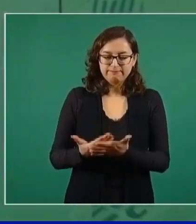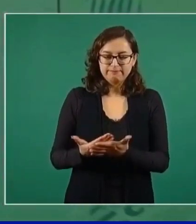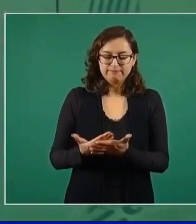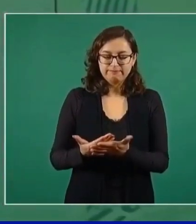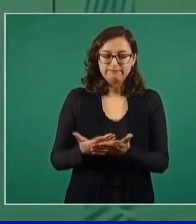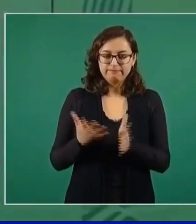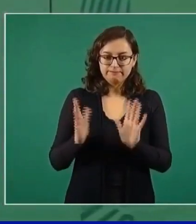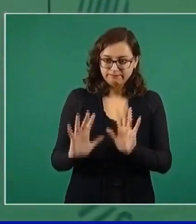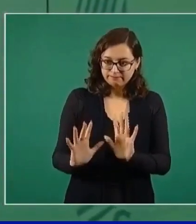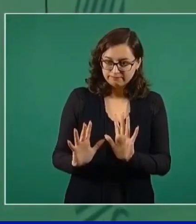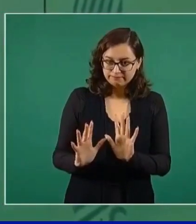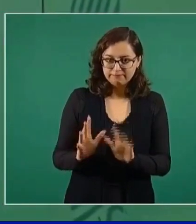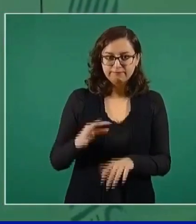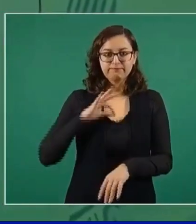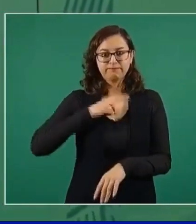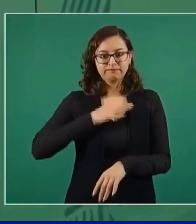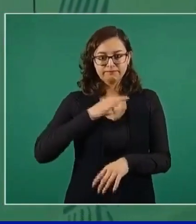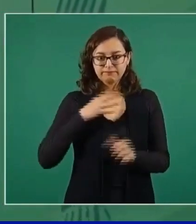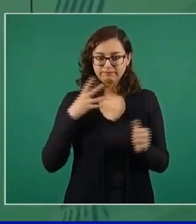pasar